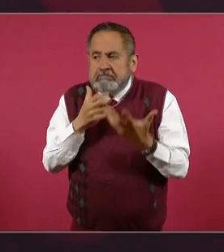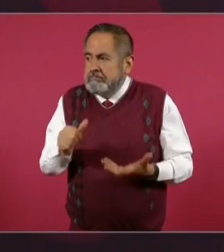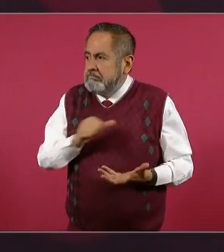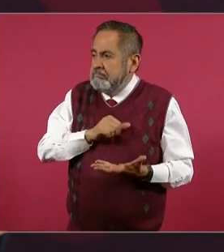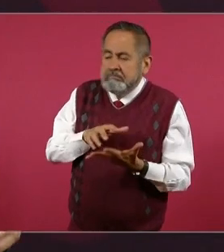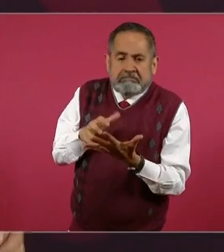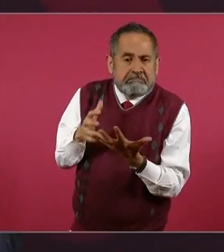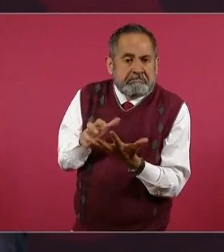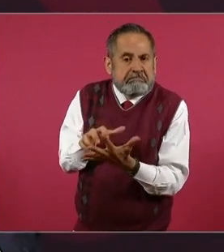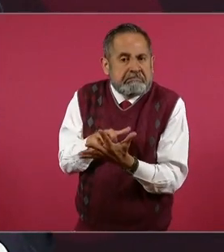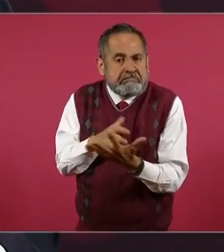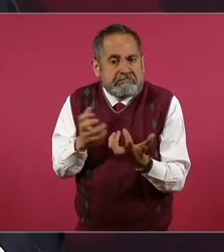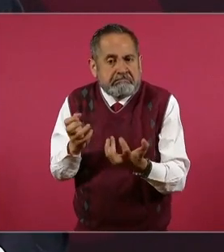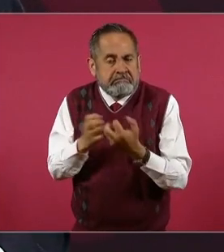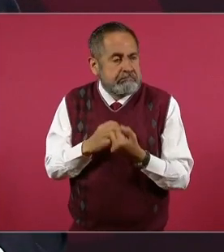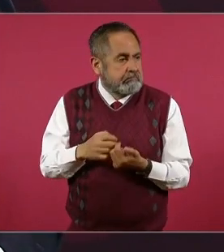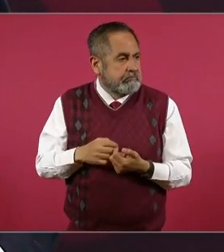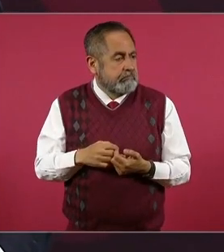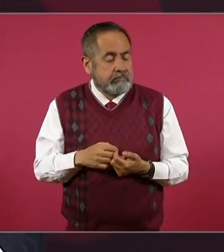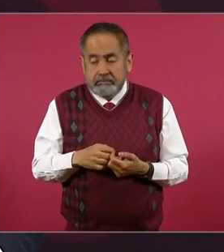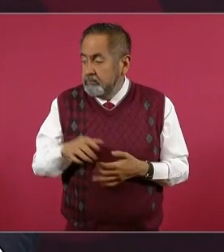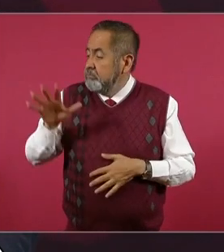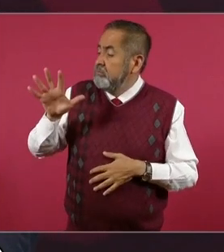convertida en enfermedad,